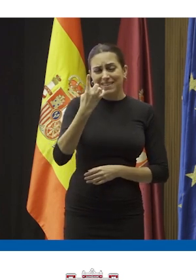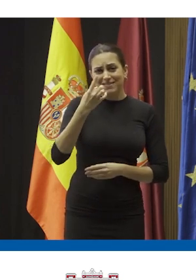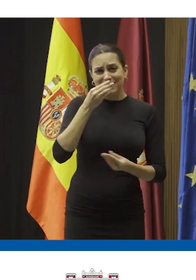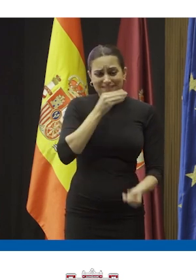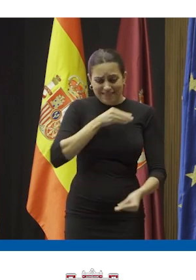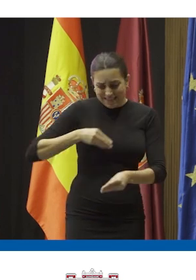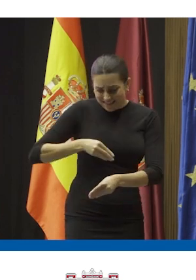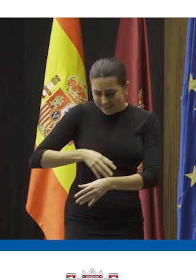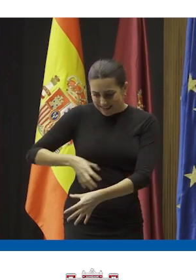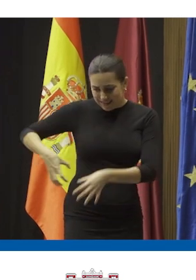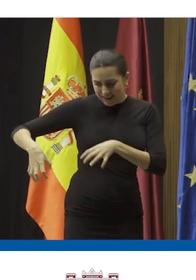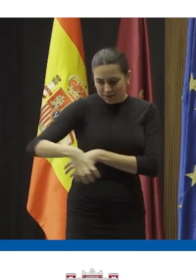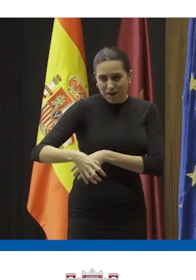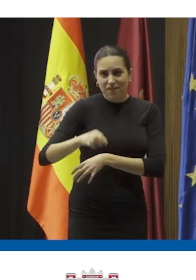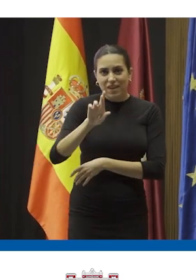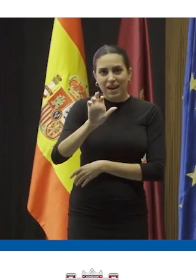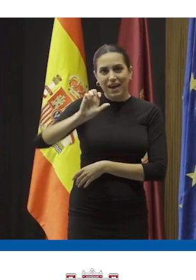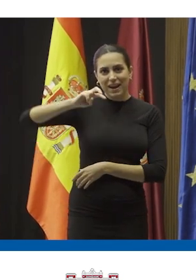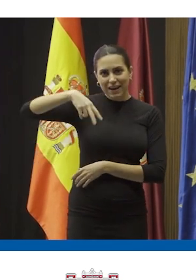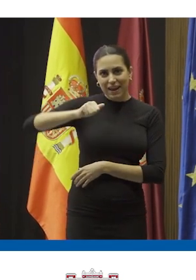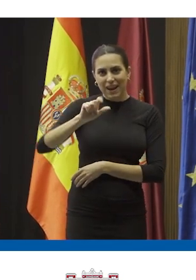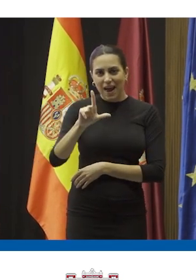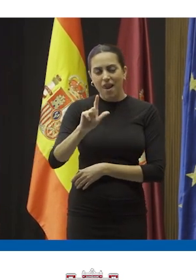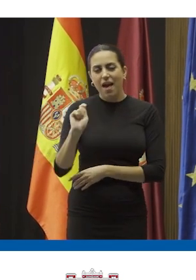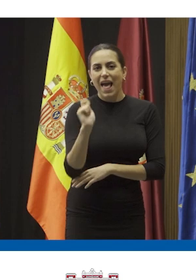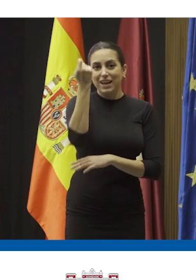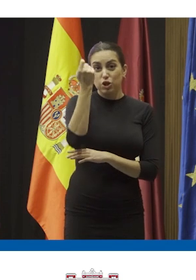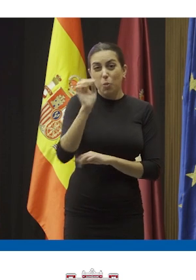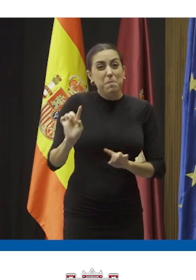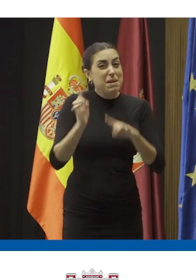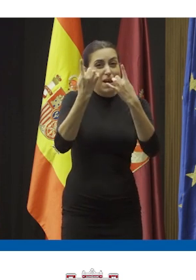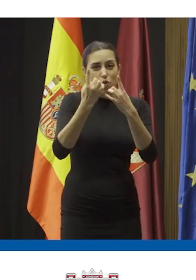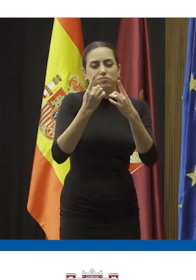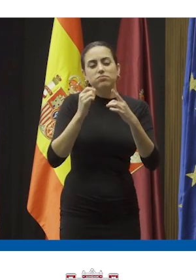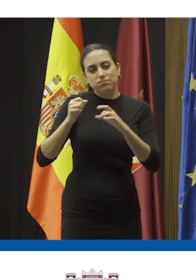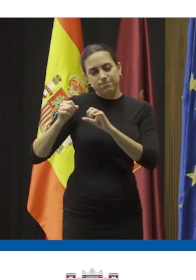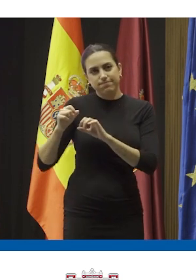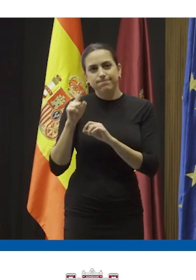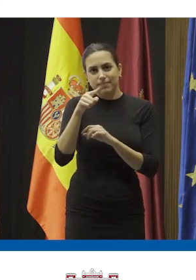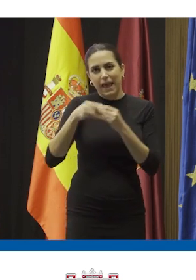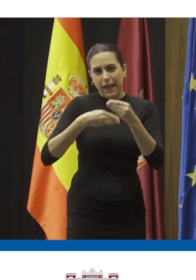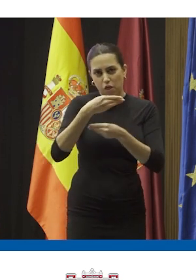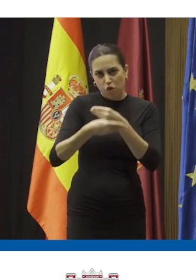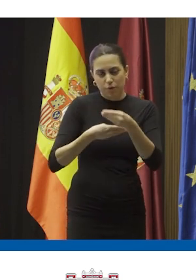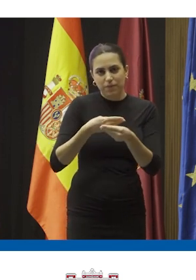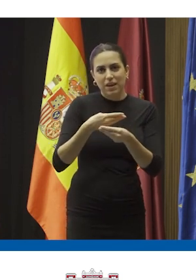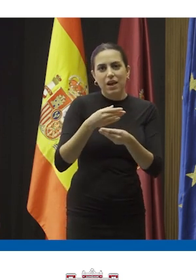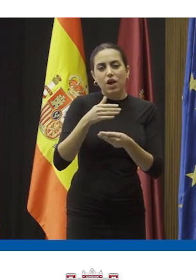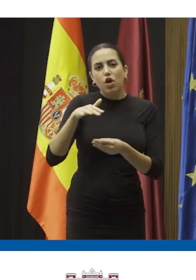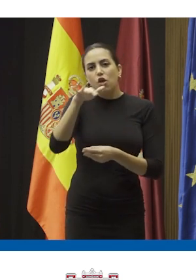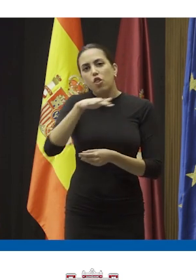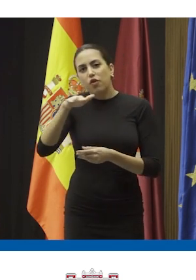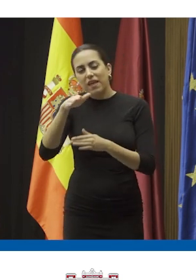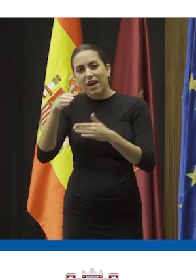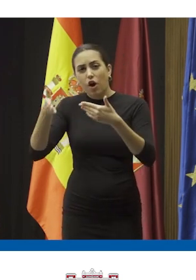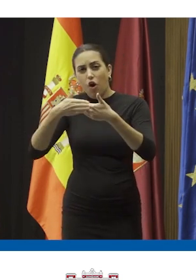éxito. Y el cuadro así lo representa. Está en el hall de la Facultad de Medicina de Harvard,